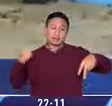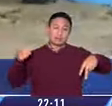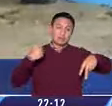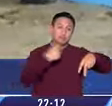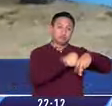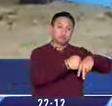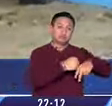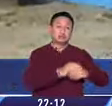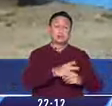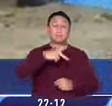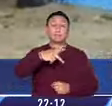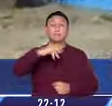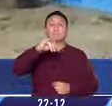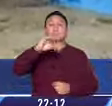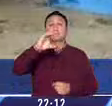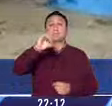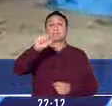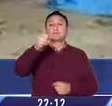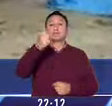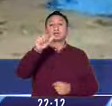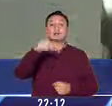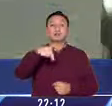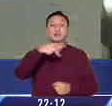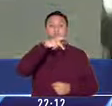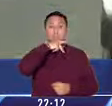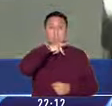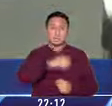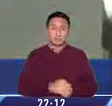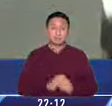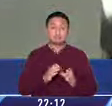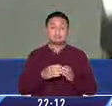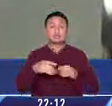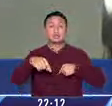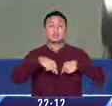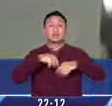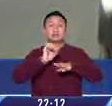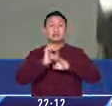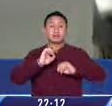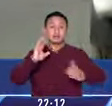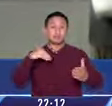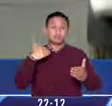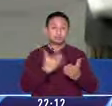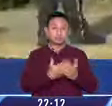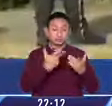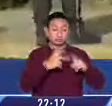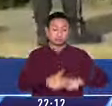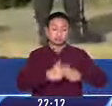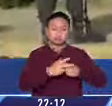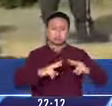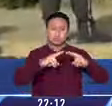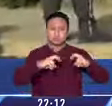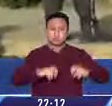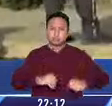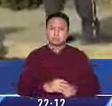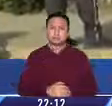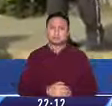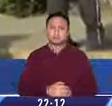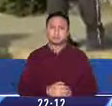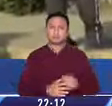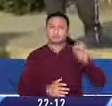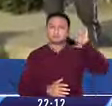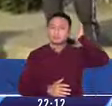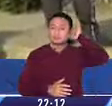parroquia Pico Asá de Puerto Viejo, en la provincia de Manabí. La Comisión de Tránsito del Ecuador llegó para empezar con las investigaciones. Bueno, por versión